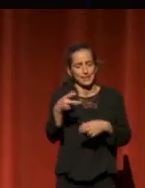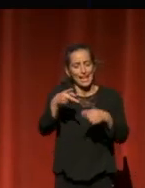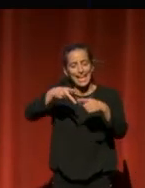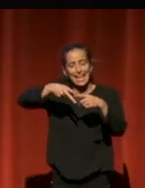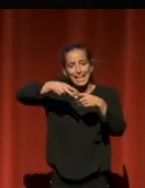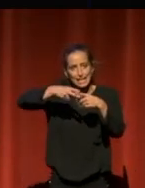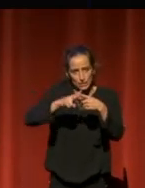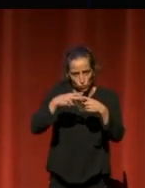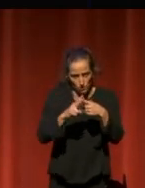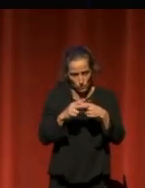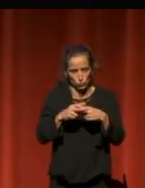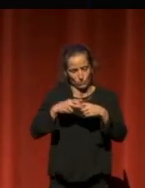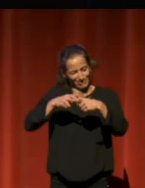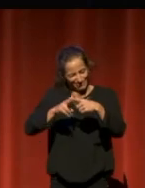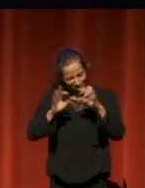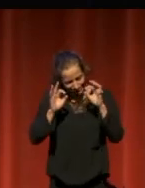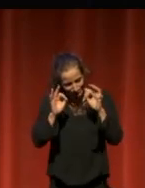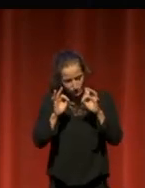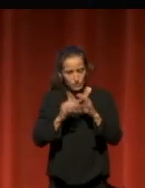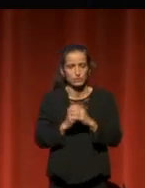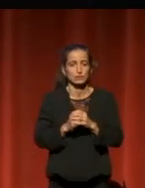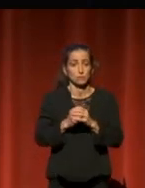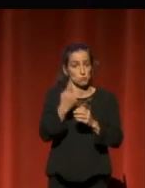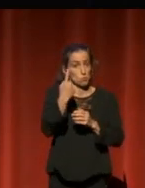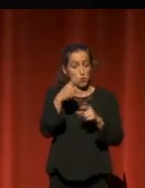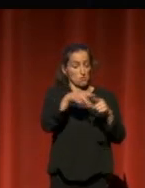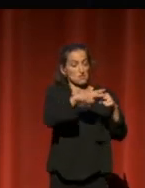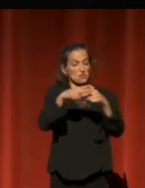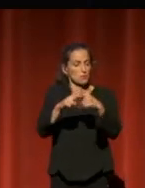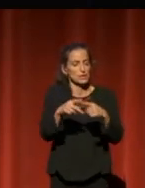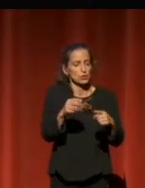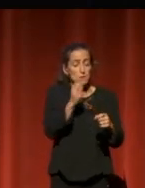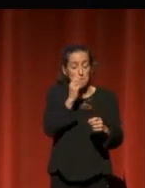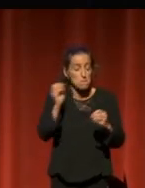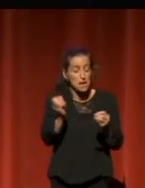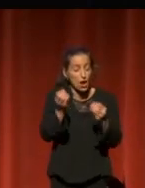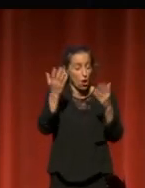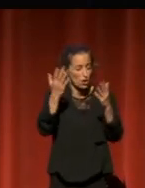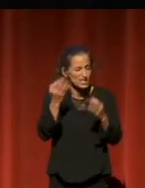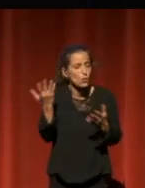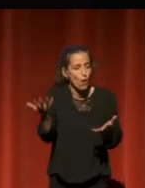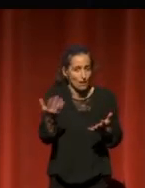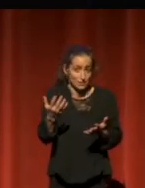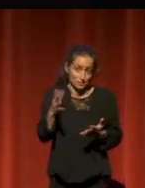uno de los mejores instrumentos, y en esto no es porque estemos en Navarra, pero sí,